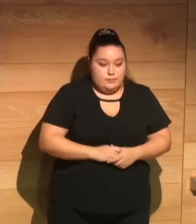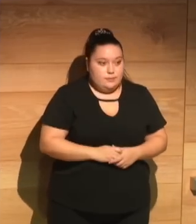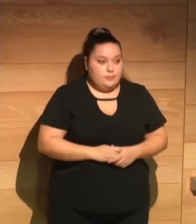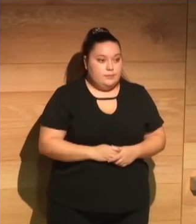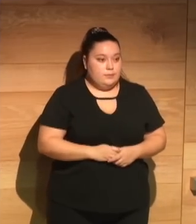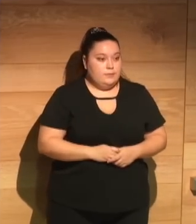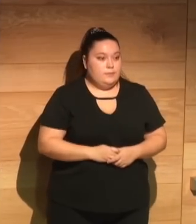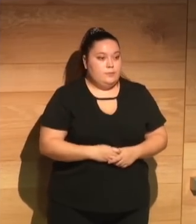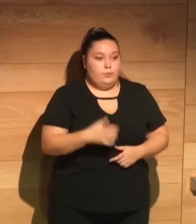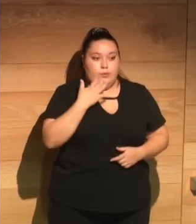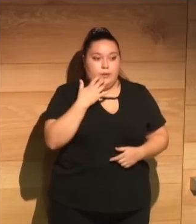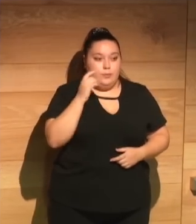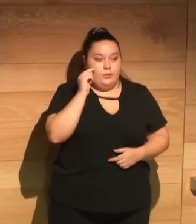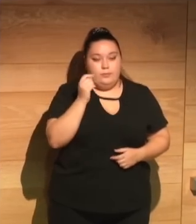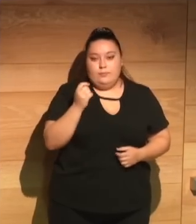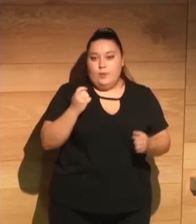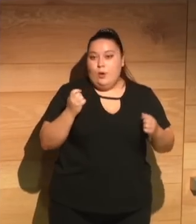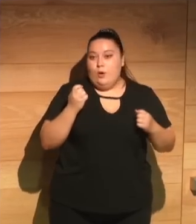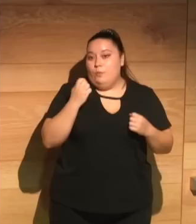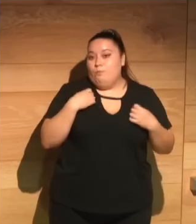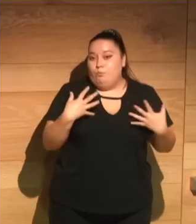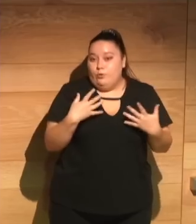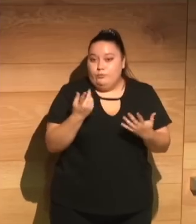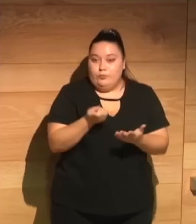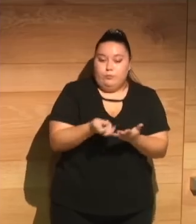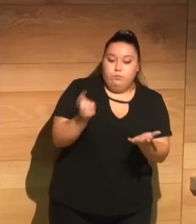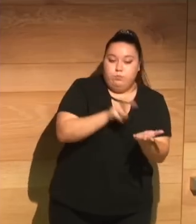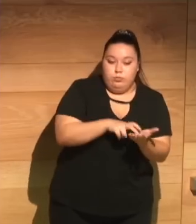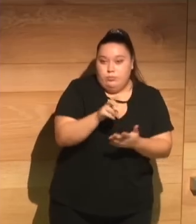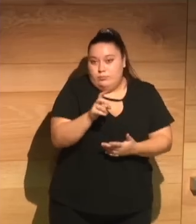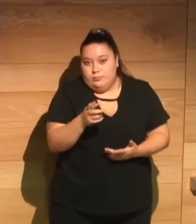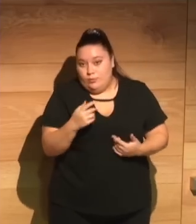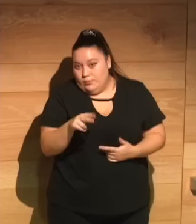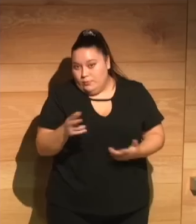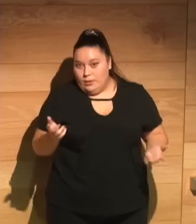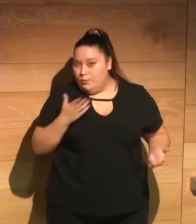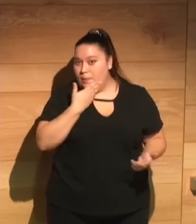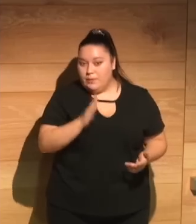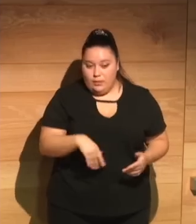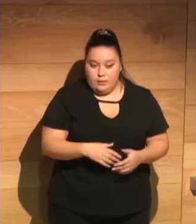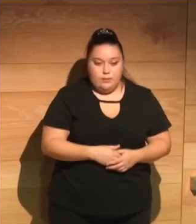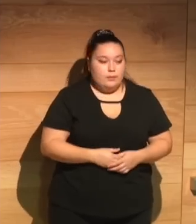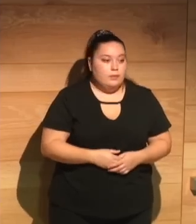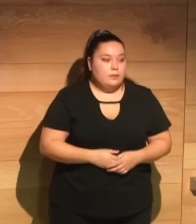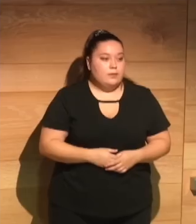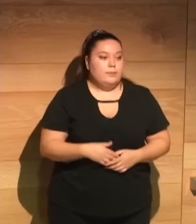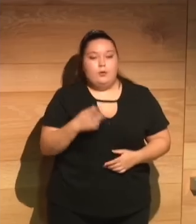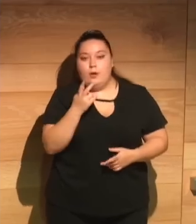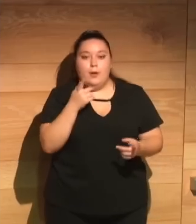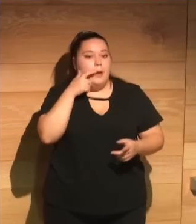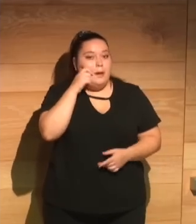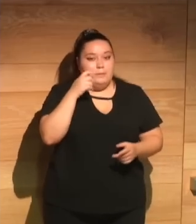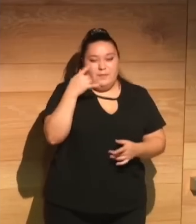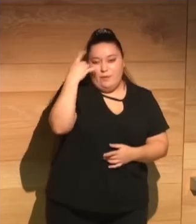a mí, lo de levantarme temprano, pues no me apetece. ¿Te vienes a cazar? No, voy a recortar pieles de búfalo. Pero para si proyectar. Te cuento una cosita que me ha pasado